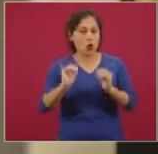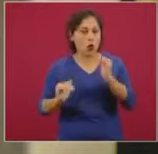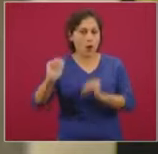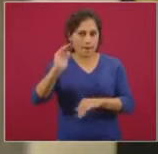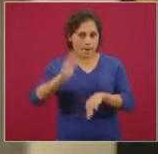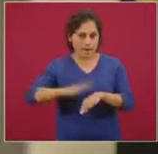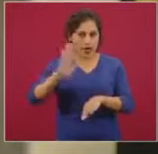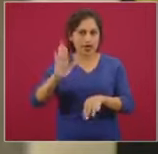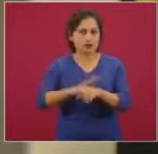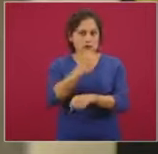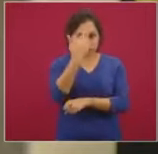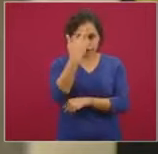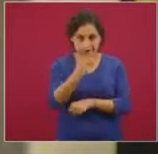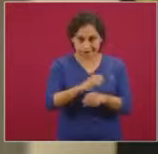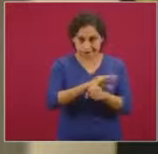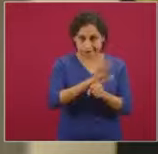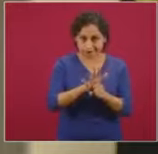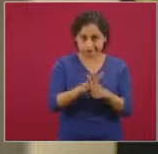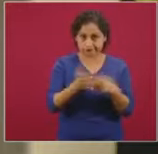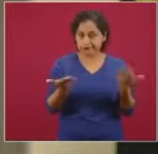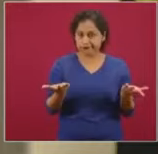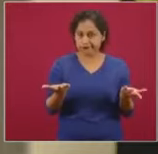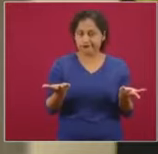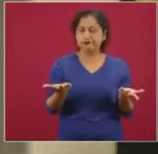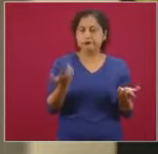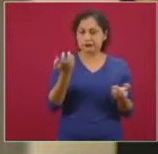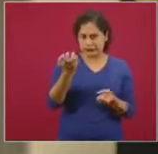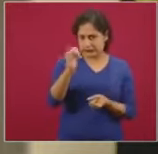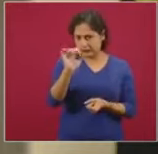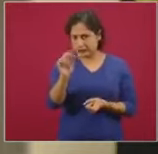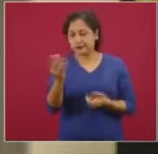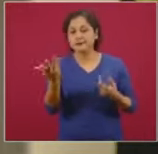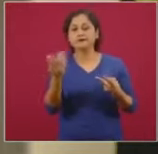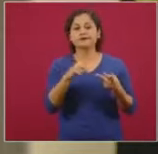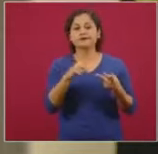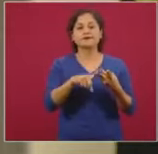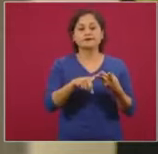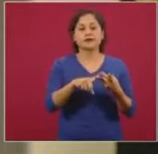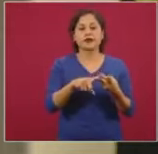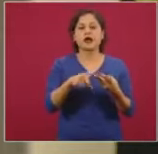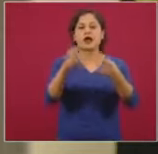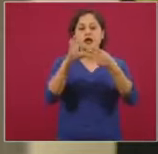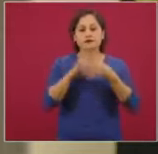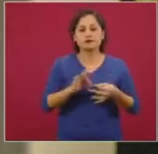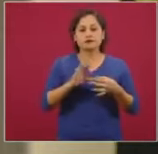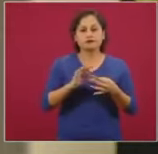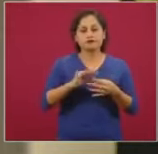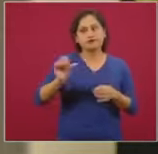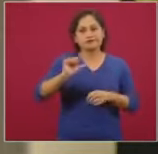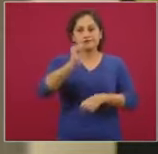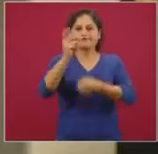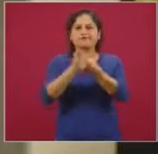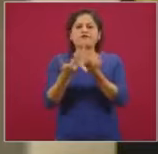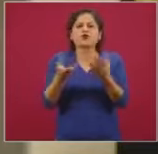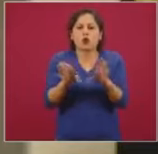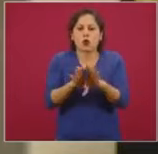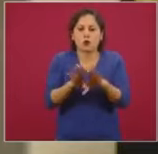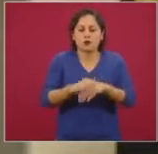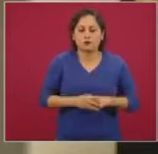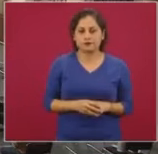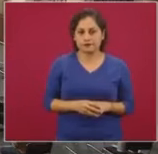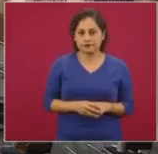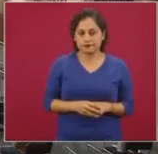70% atribuible a COVID. No sé si nos puede mencionar cómo están en otros países. ¿Y a